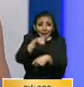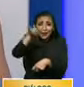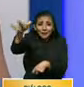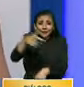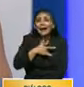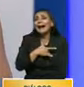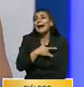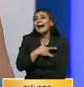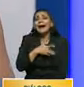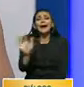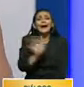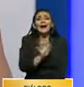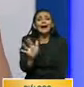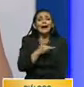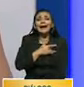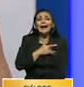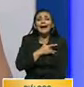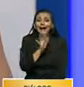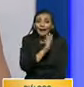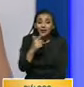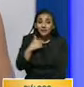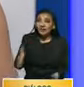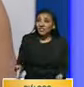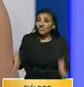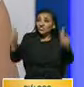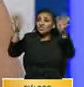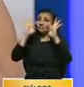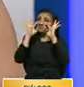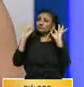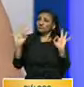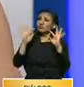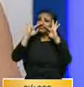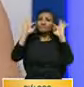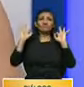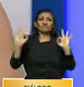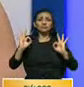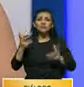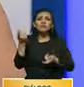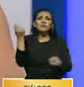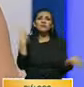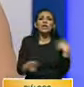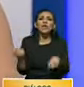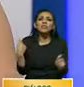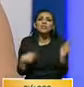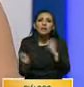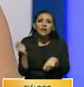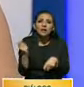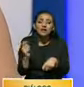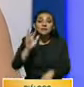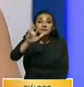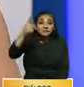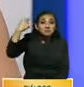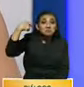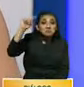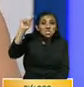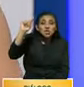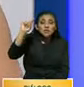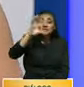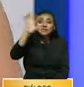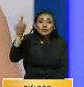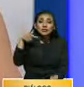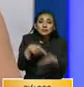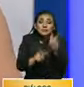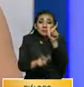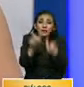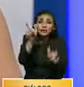También venderé los edificios que no son sino lujos en un país donde más de 3,5 millones de